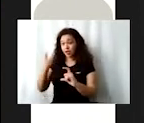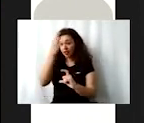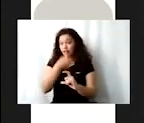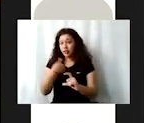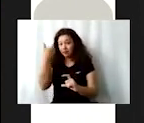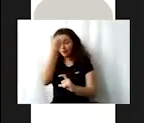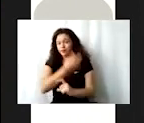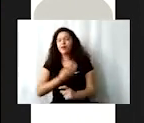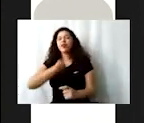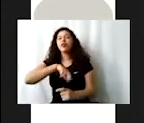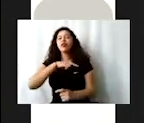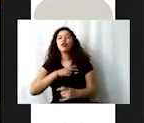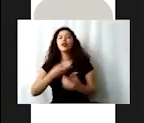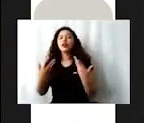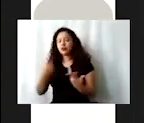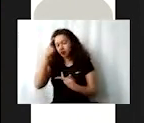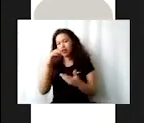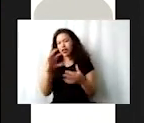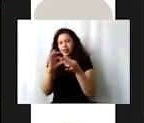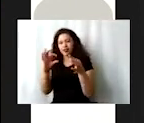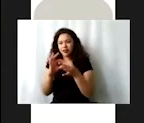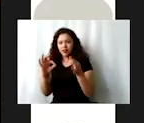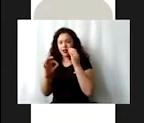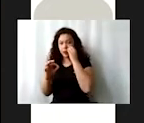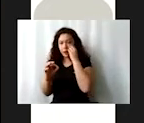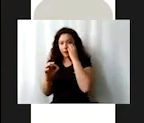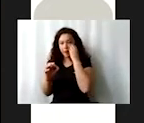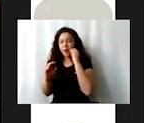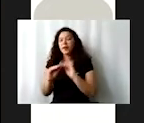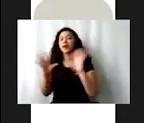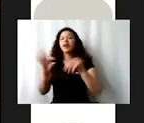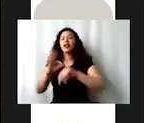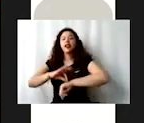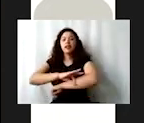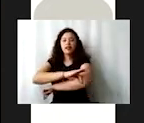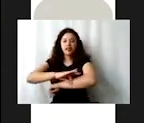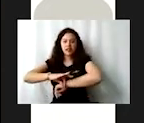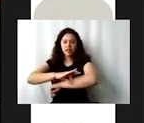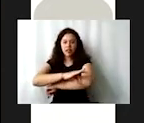nosotros poder describir y, por supuesto, diseñar todo